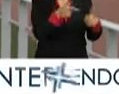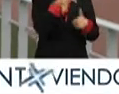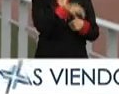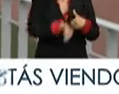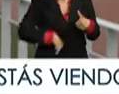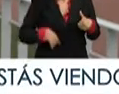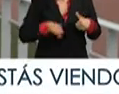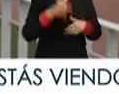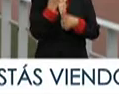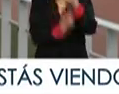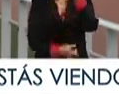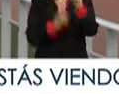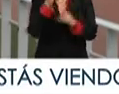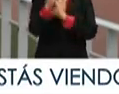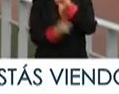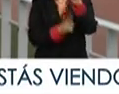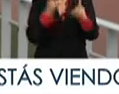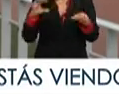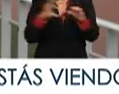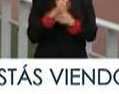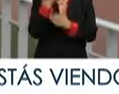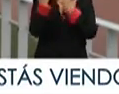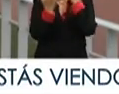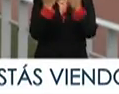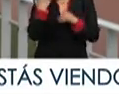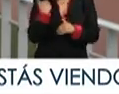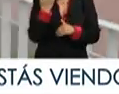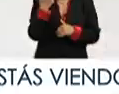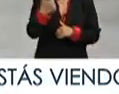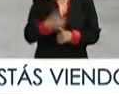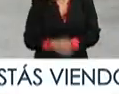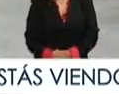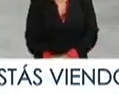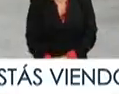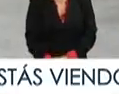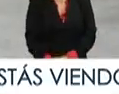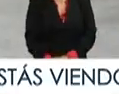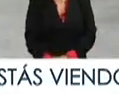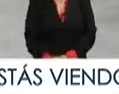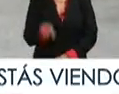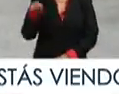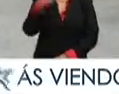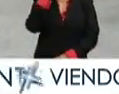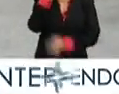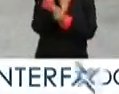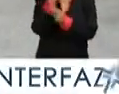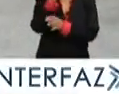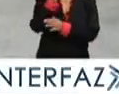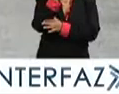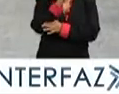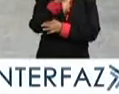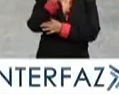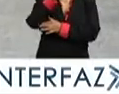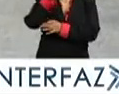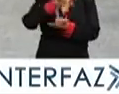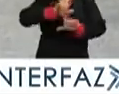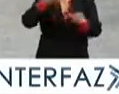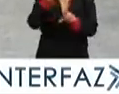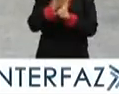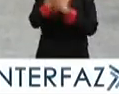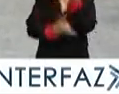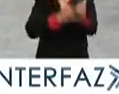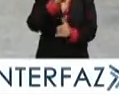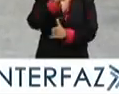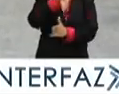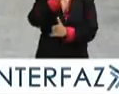parte interesante en el deporte estudiantil, pues es muy buena. Ahí están las palabras de Reyes Bernal, todo listo para este segundo partido